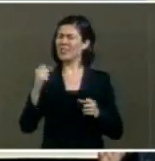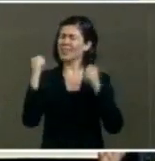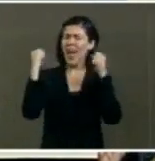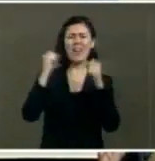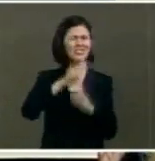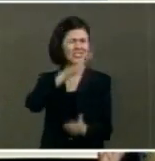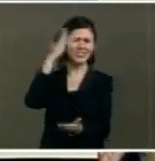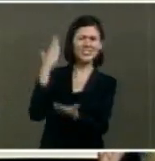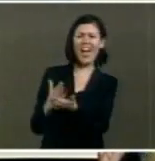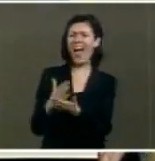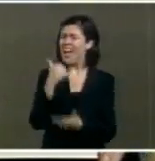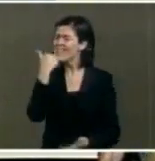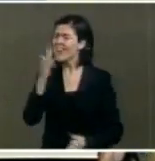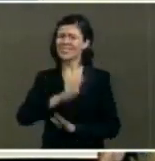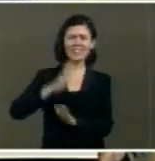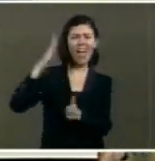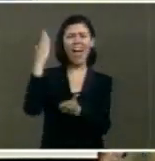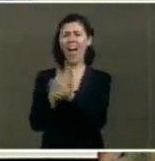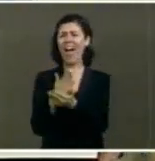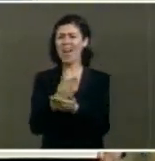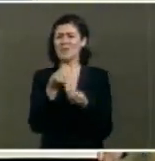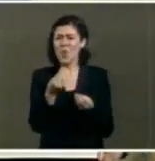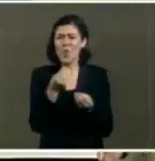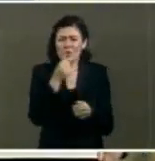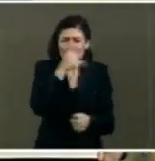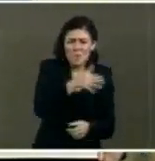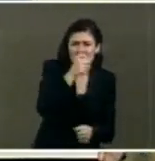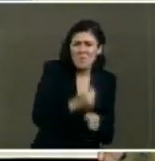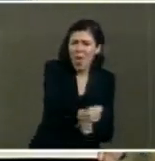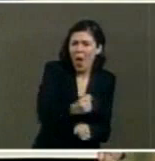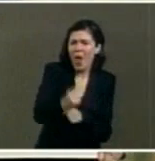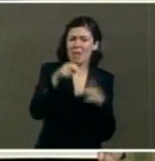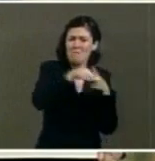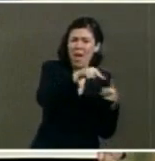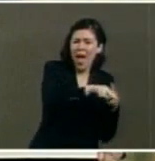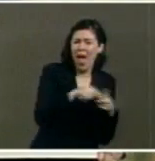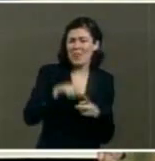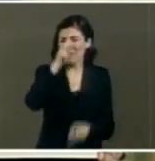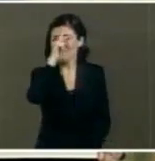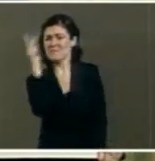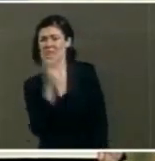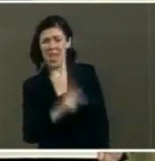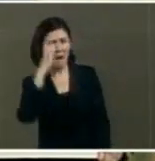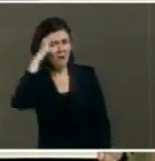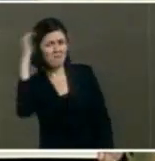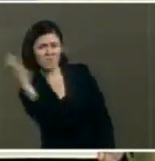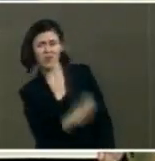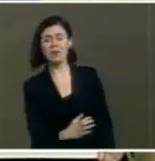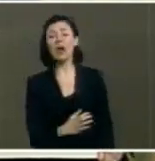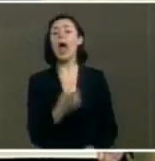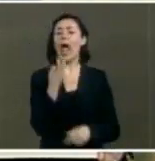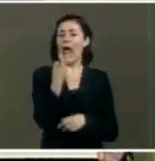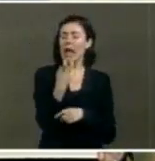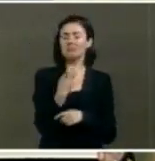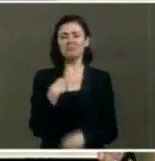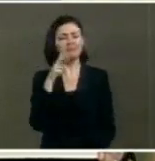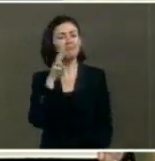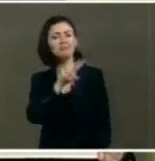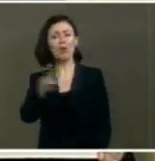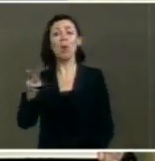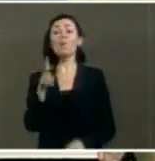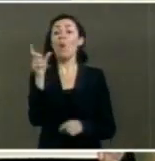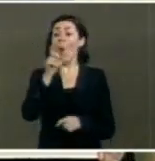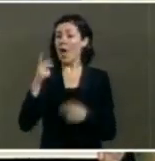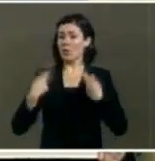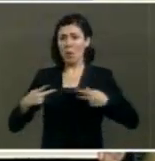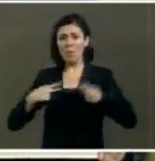sentimos. Lo veo en nuestras Fuerzas Armadas, en nuestros jóvenes agentes federales que cada vez que son